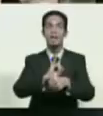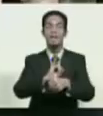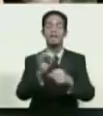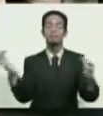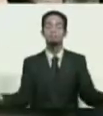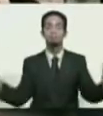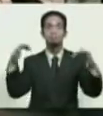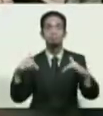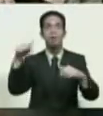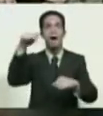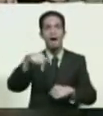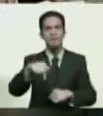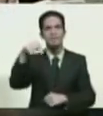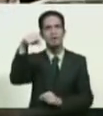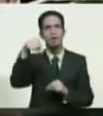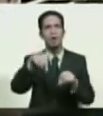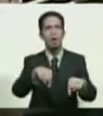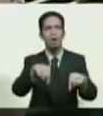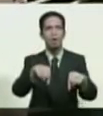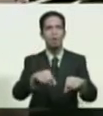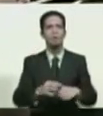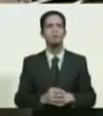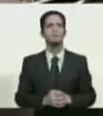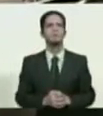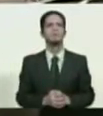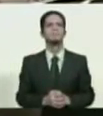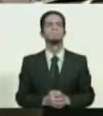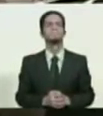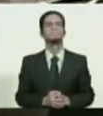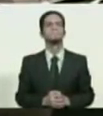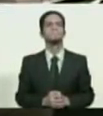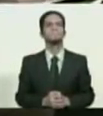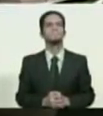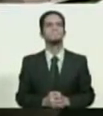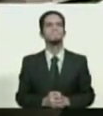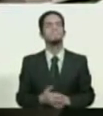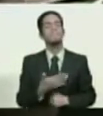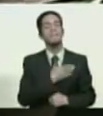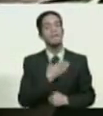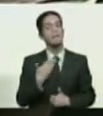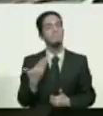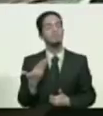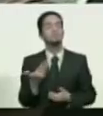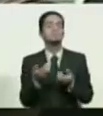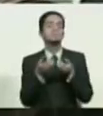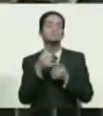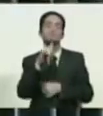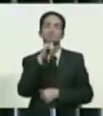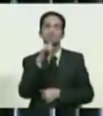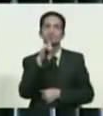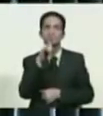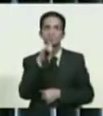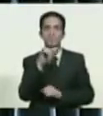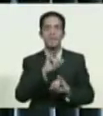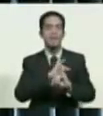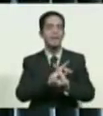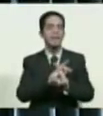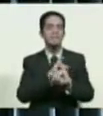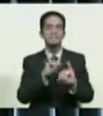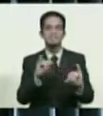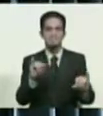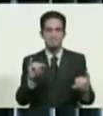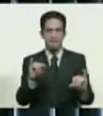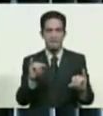nosotros el día de hoy. Queremos informar que ya están profundamente